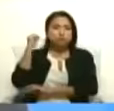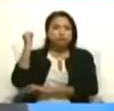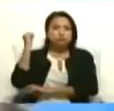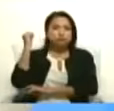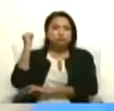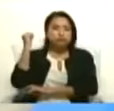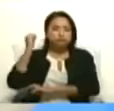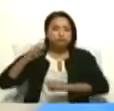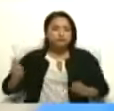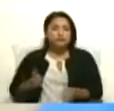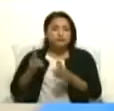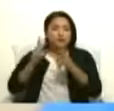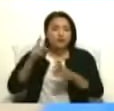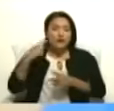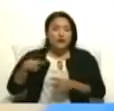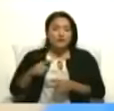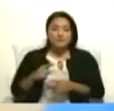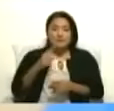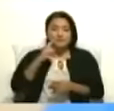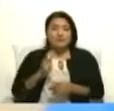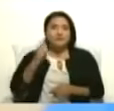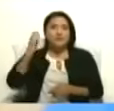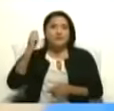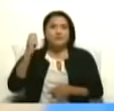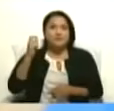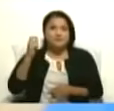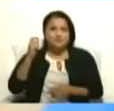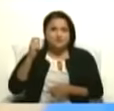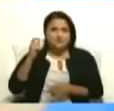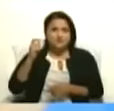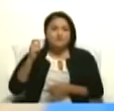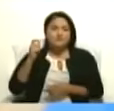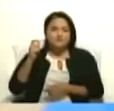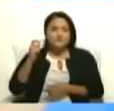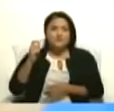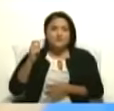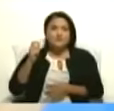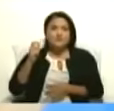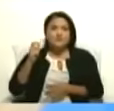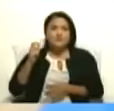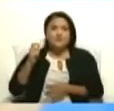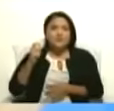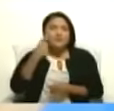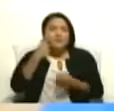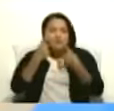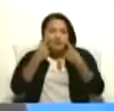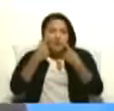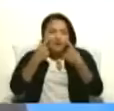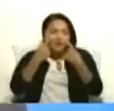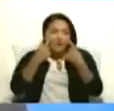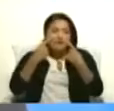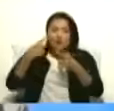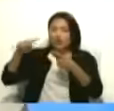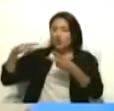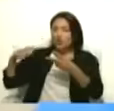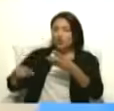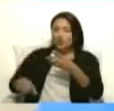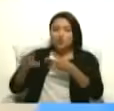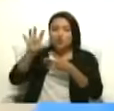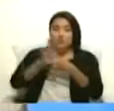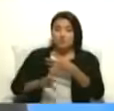no existe no no tenido tiempo todavía de revisar el resto del planeta lo voy a hacer Pero al menos en este